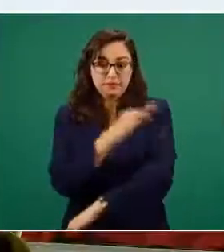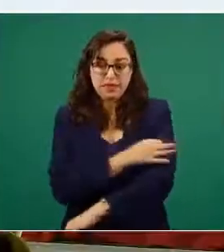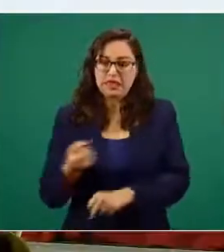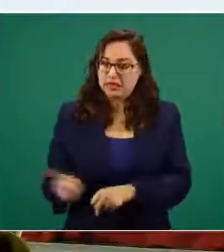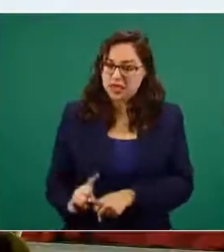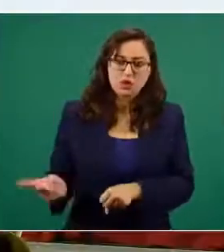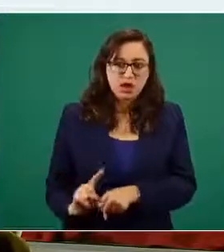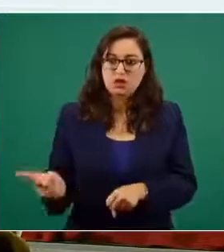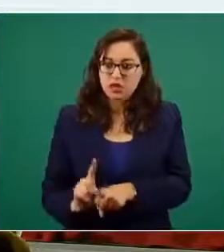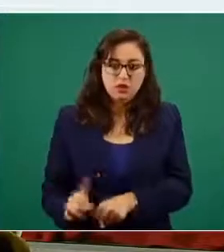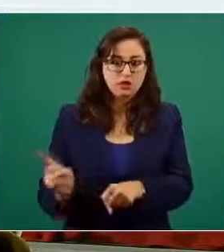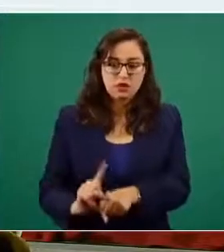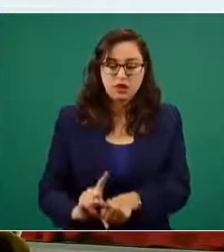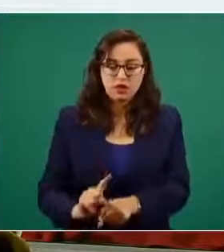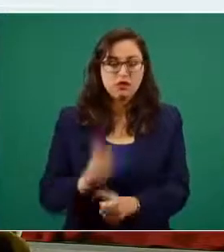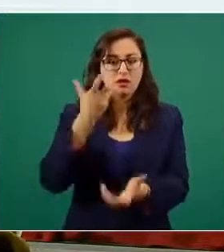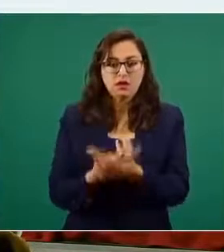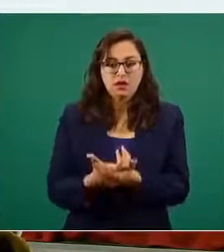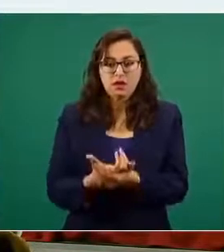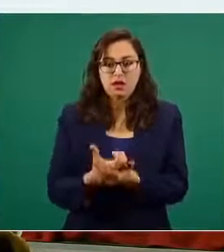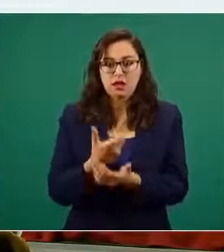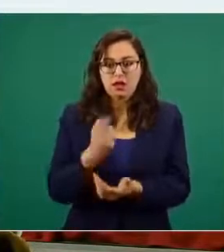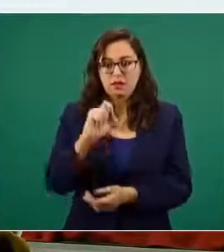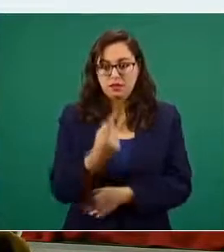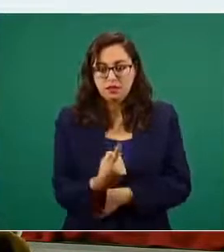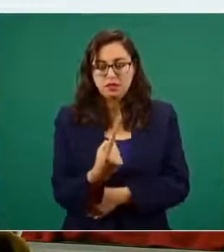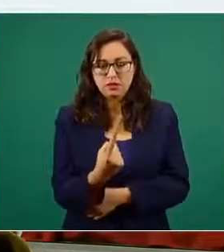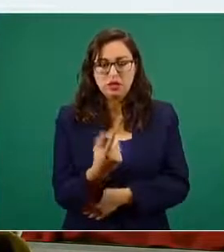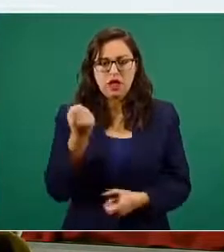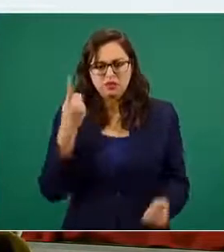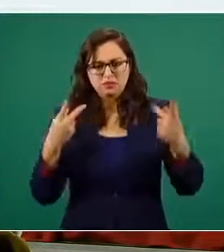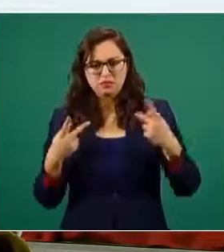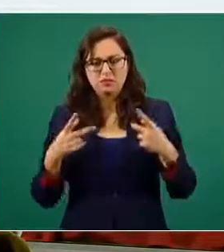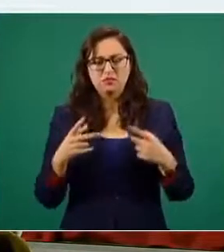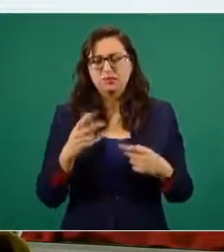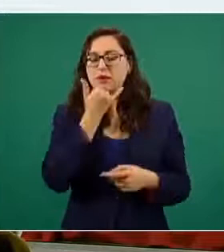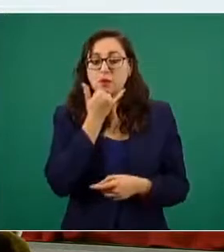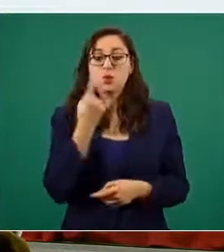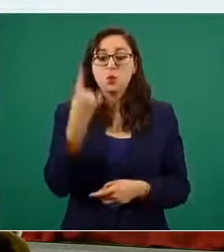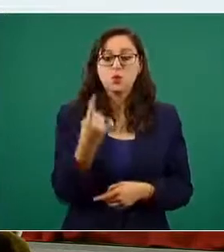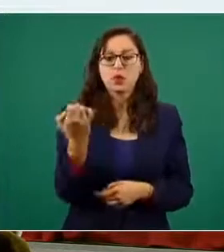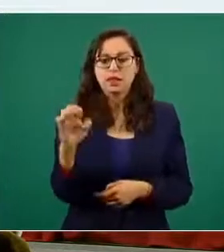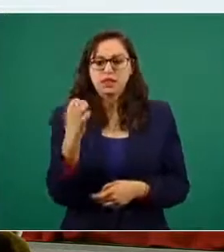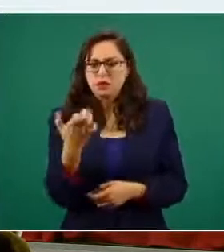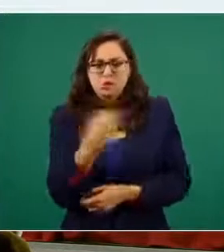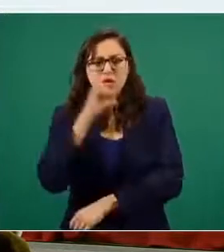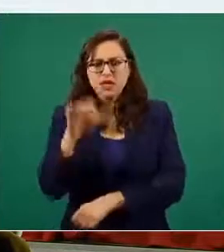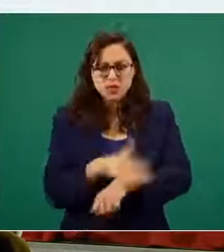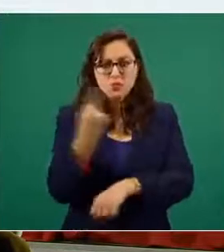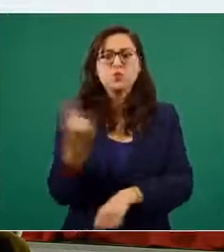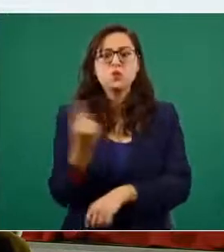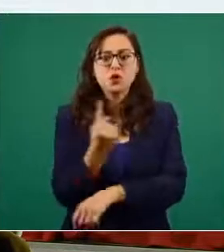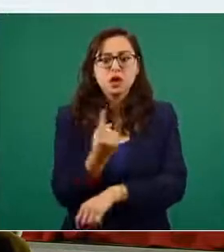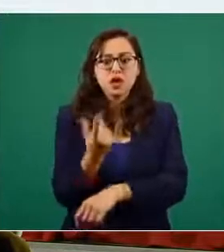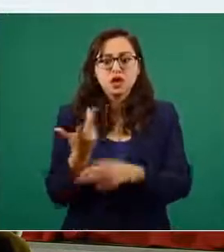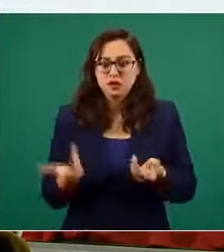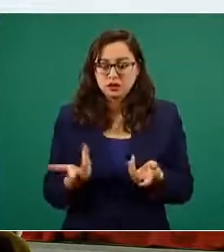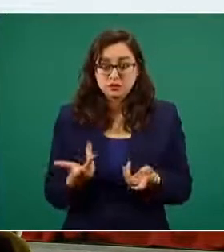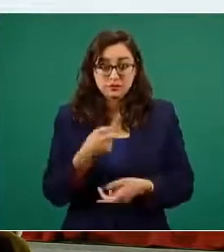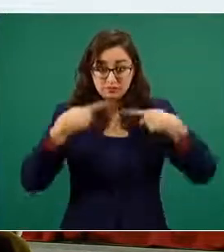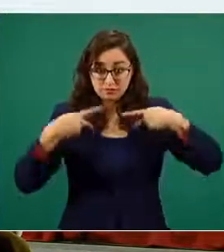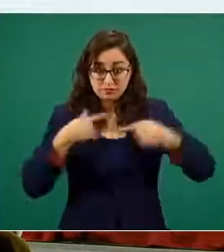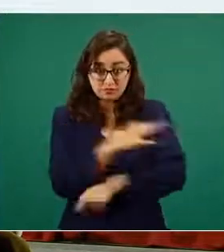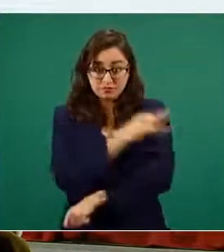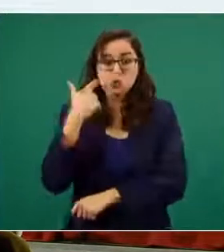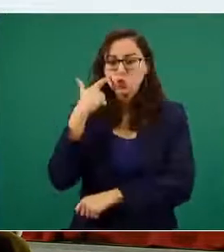se ha utilizado ese embarque. Un receso simplemente el día 21. Había algunas inquietudes sociales de por qué, el día 1 de enero no se había vacunado. No es porque el personal vacunador